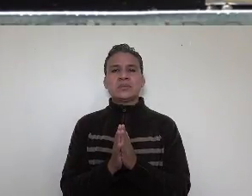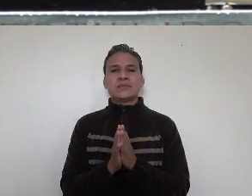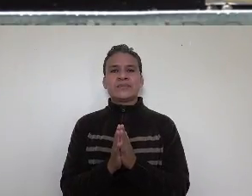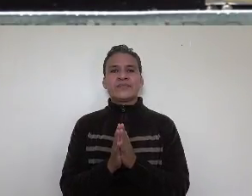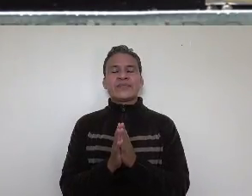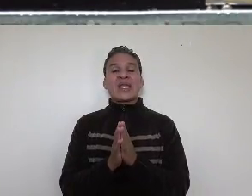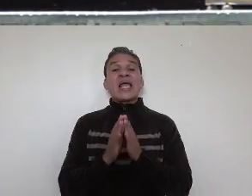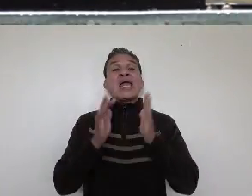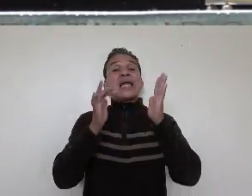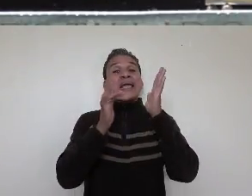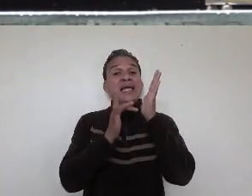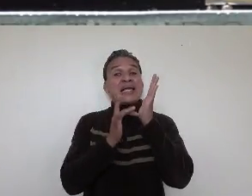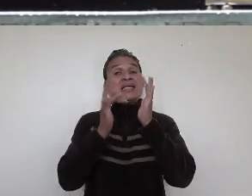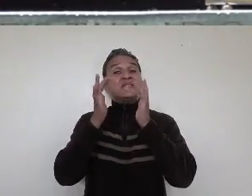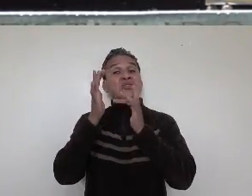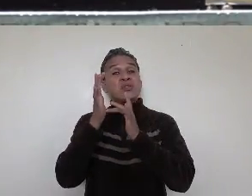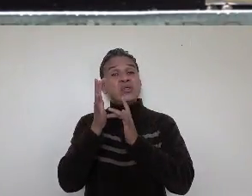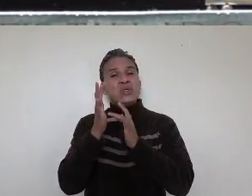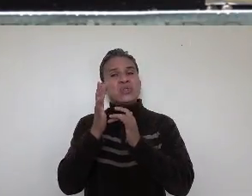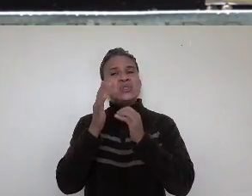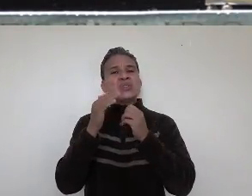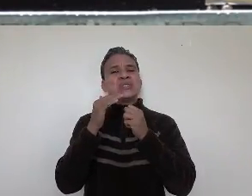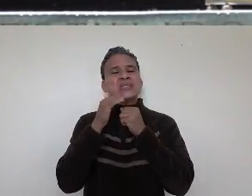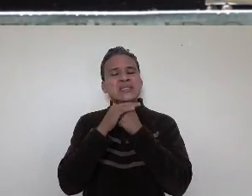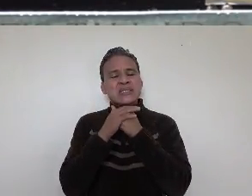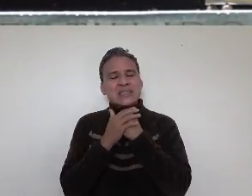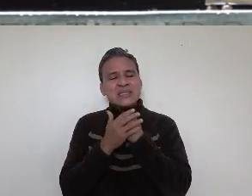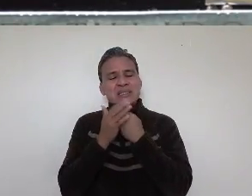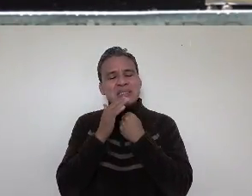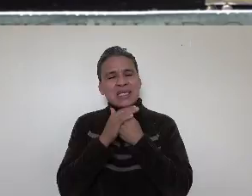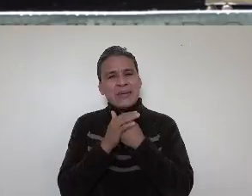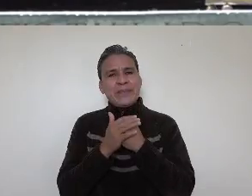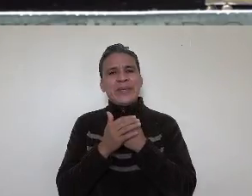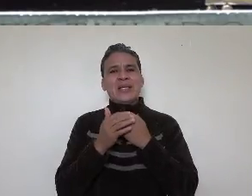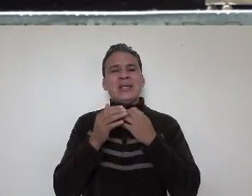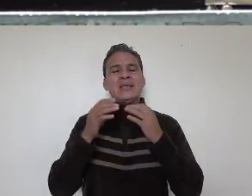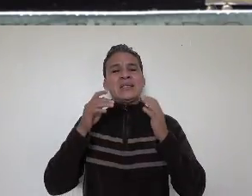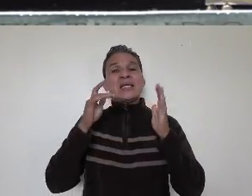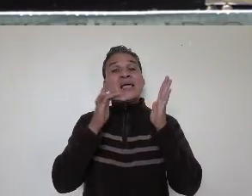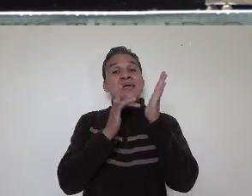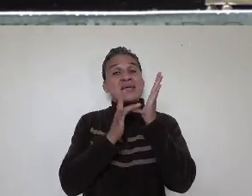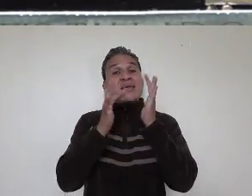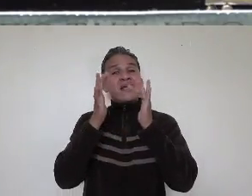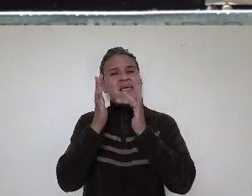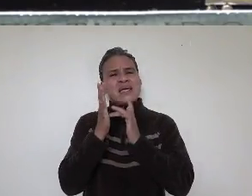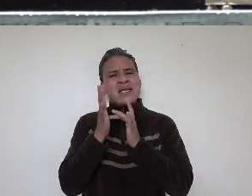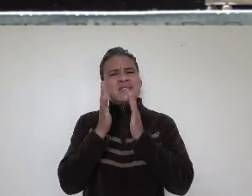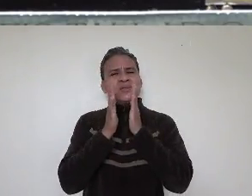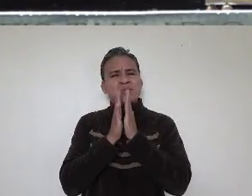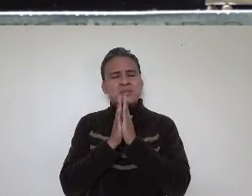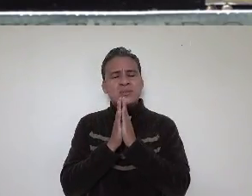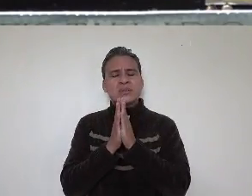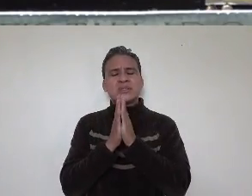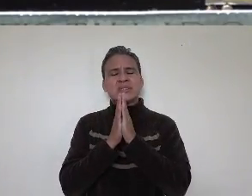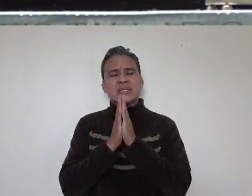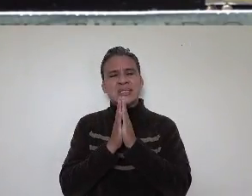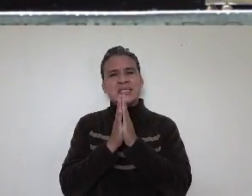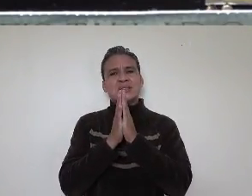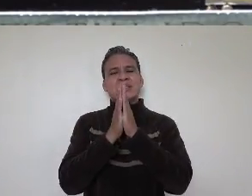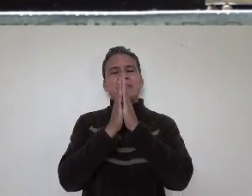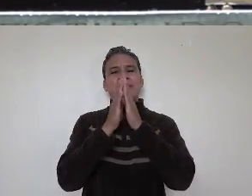nosotros. Cristo, ten piedad, Cristo, ten